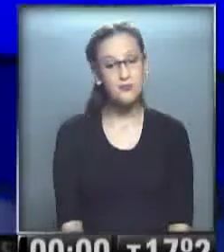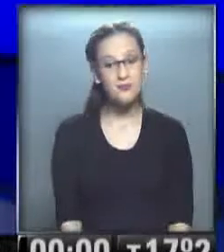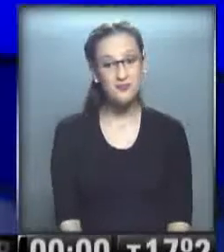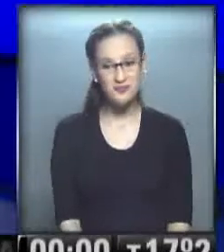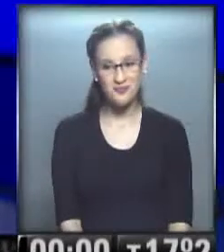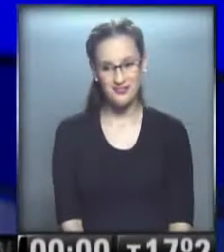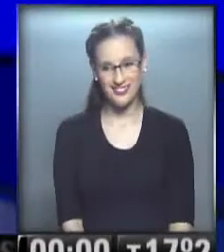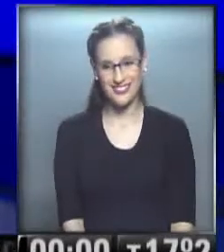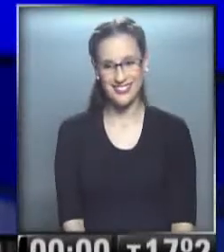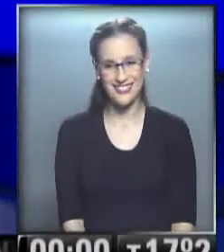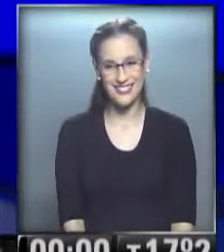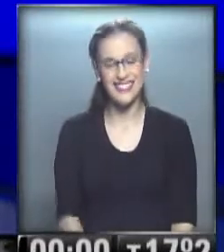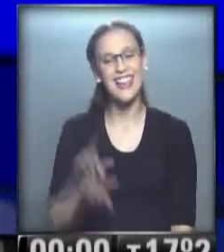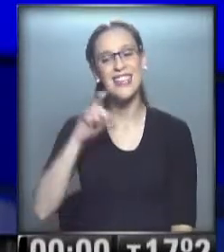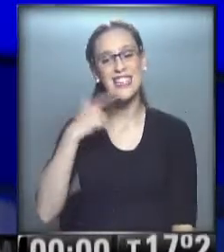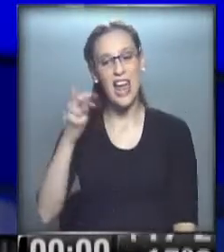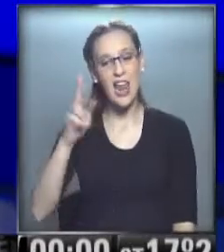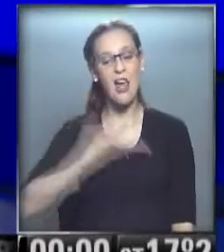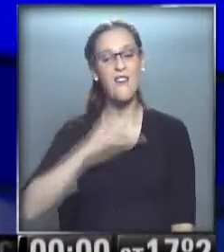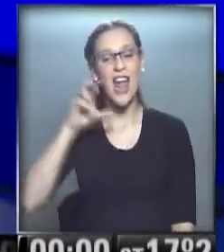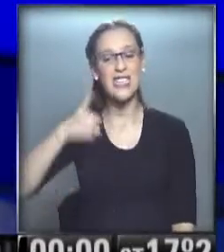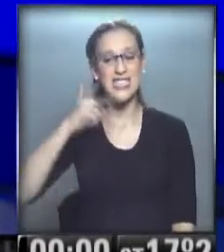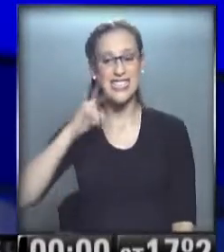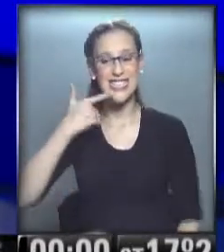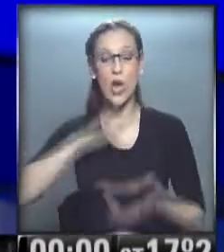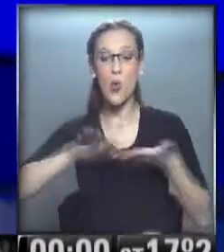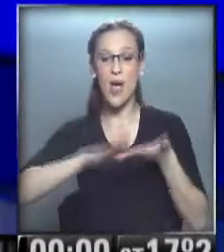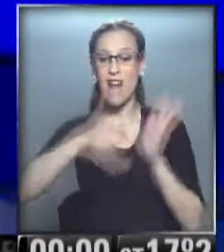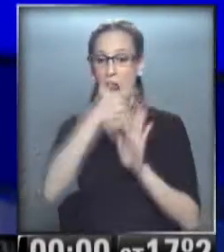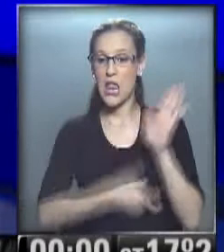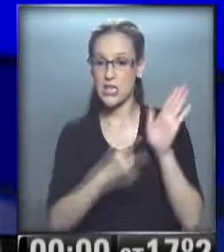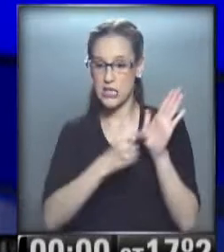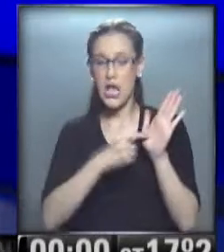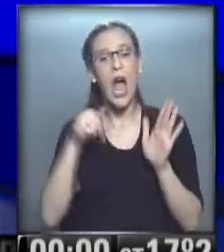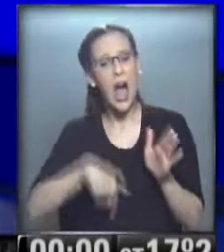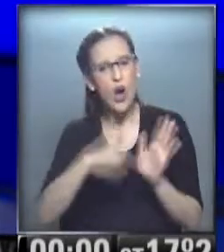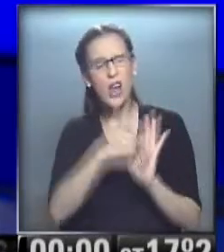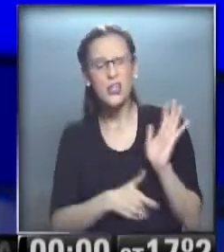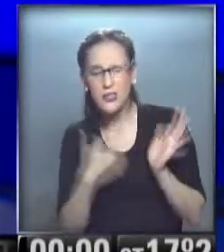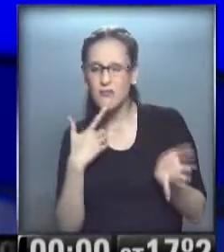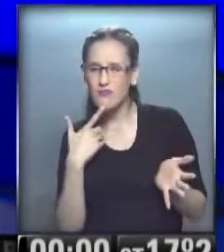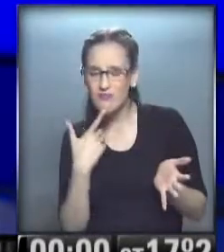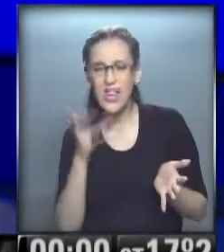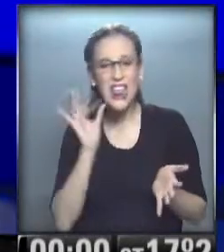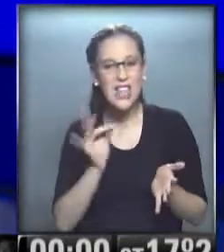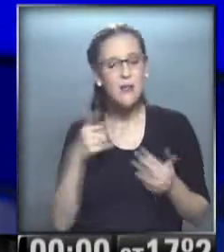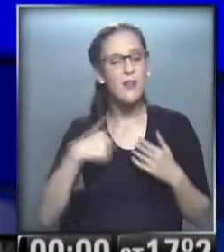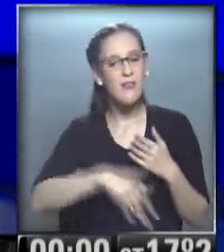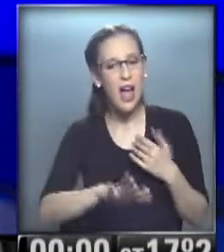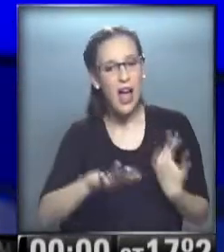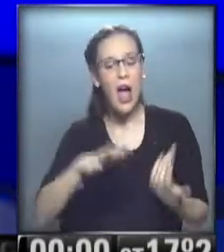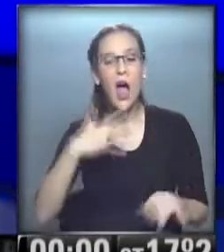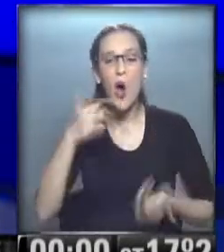Allí estaba entonces César Francis presentando su nueva lista, Volver a Boedo. En este caso, esta lista va a competir en diciembre, Pablo, con la lista